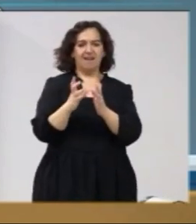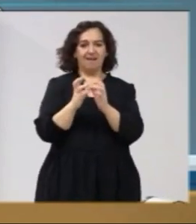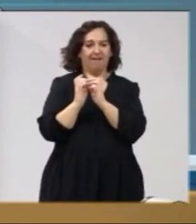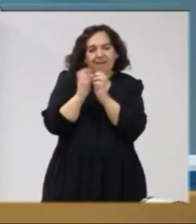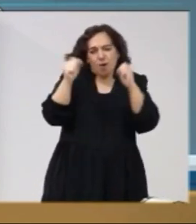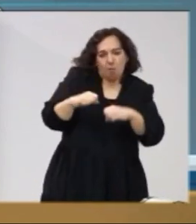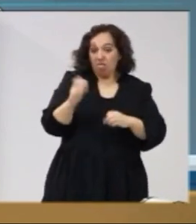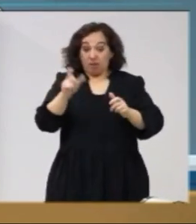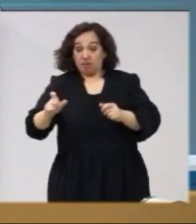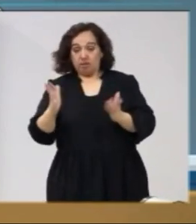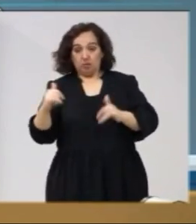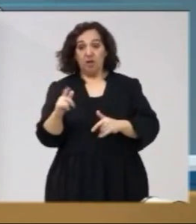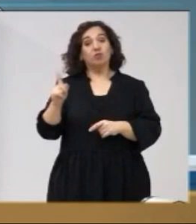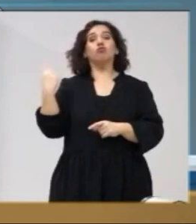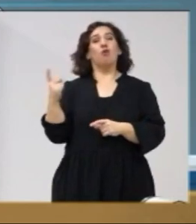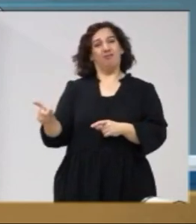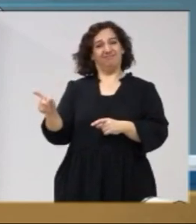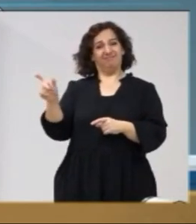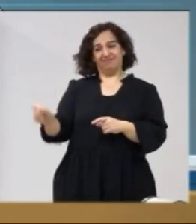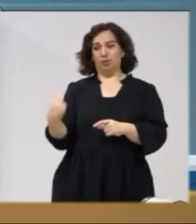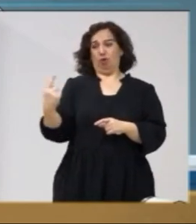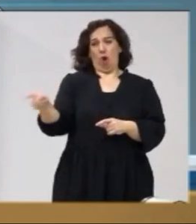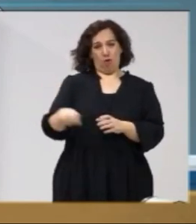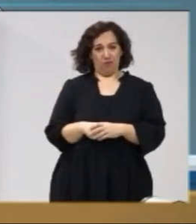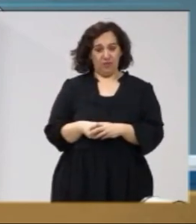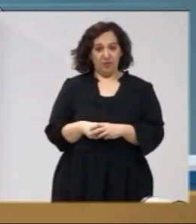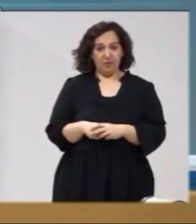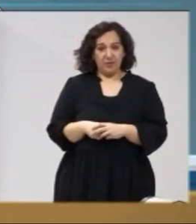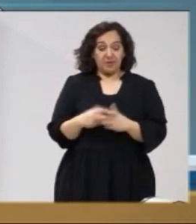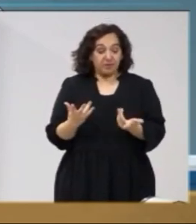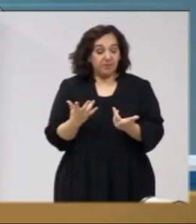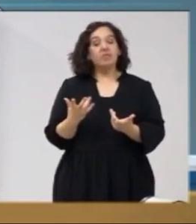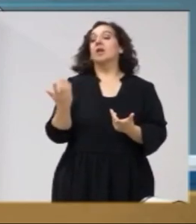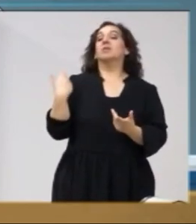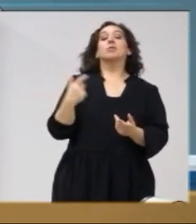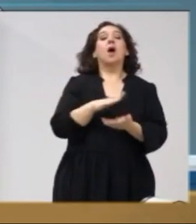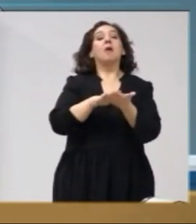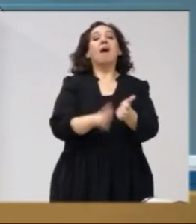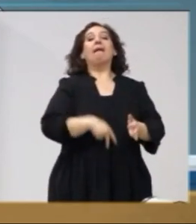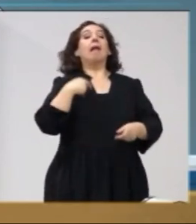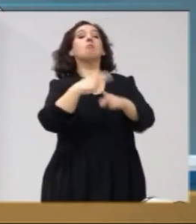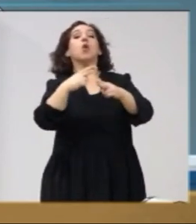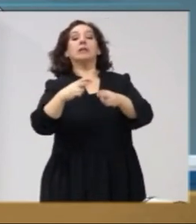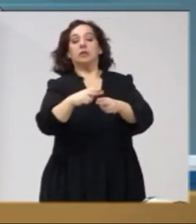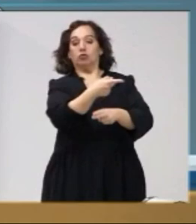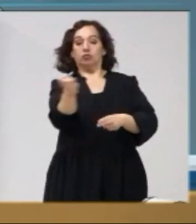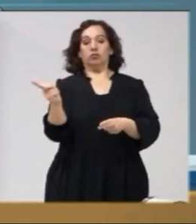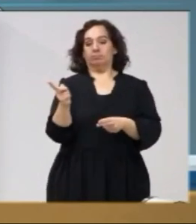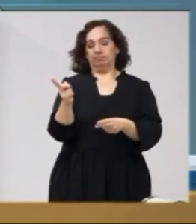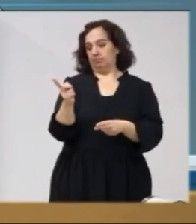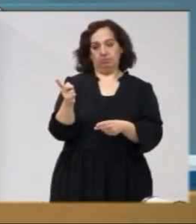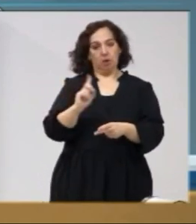alguno. Era él exclusivamente. Lo mismo que cuando se generaliza de los políticos,